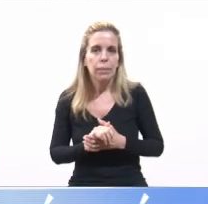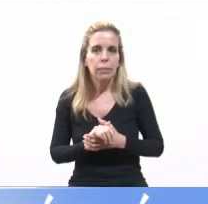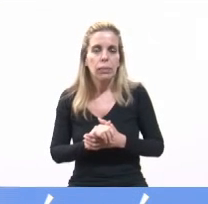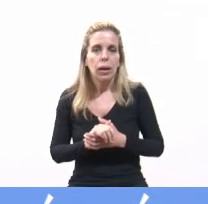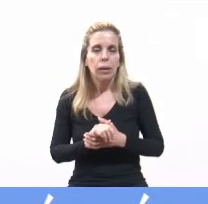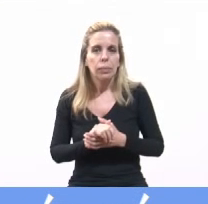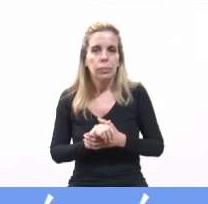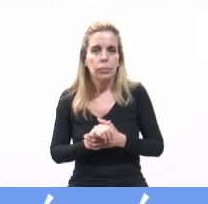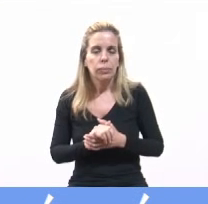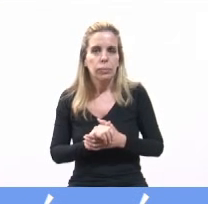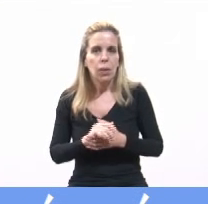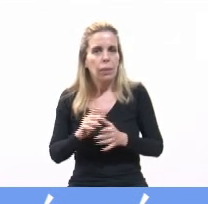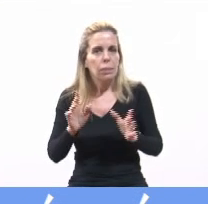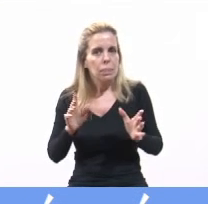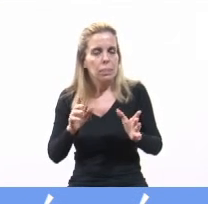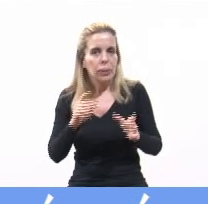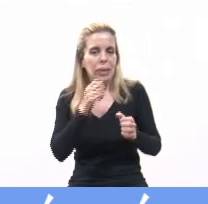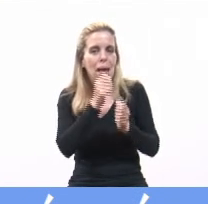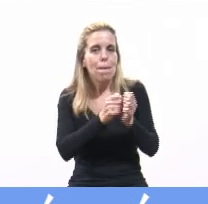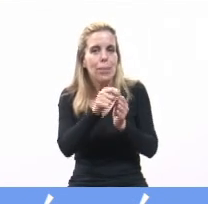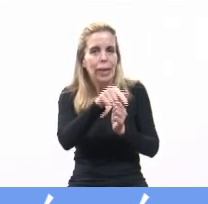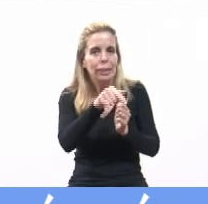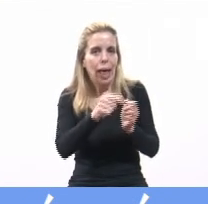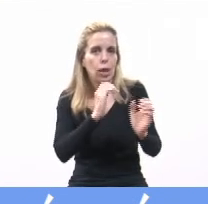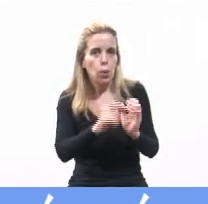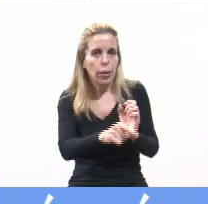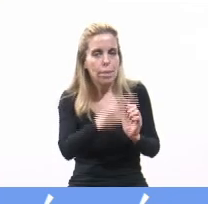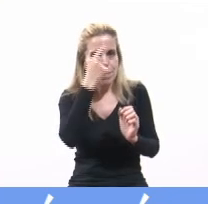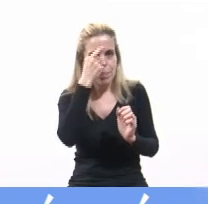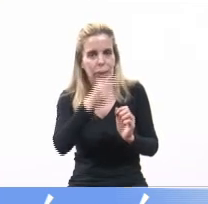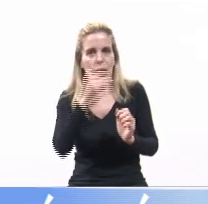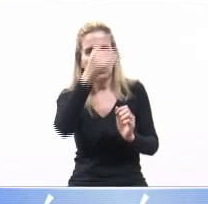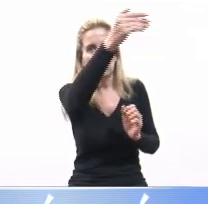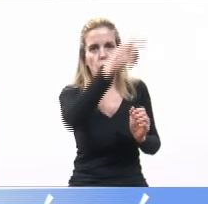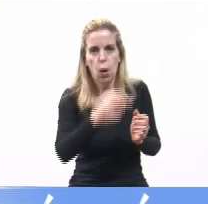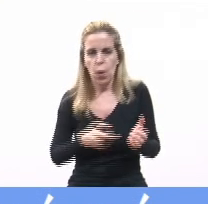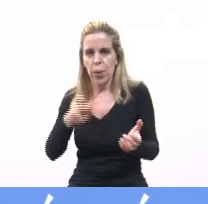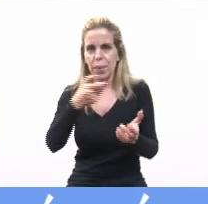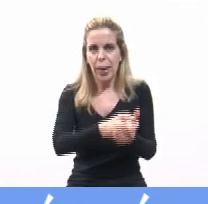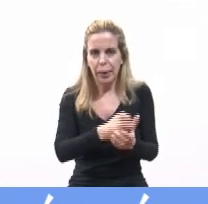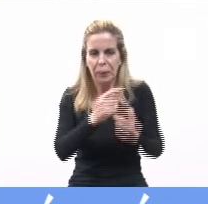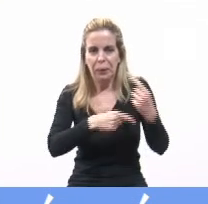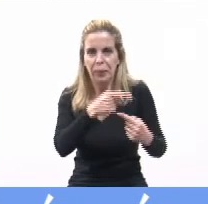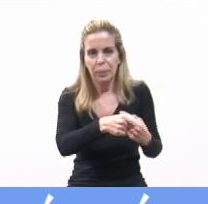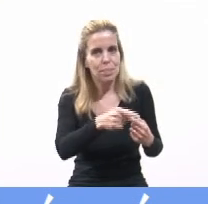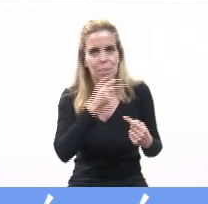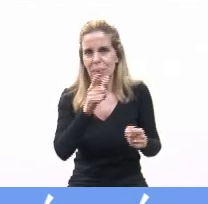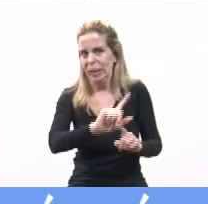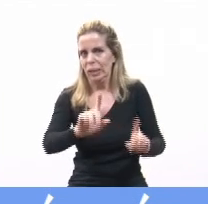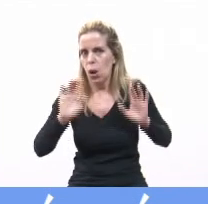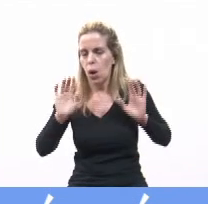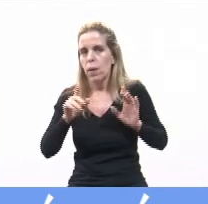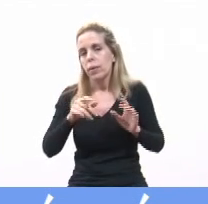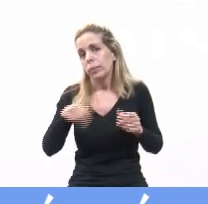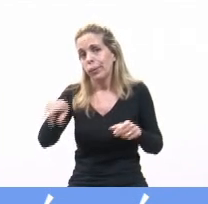no se ve que haya voluntad de las empresas estas de invertir en los próximos años, y no vamos a resignar que todo el mundo esté con